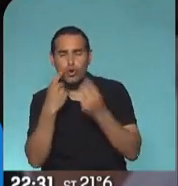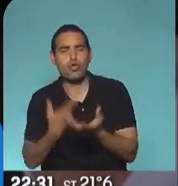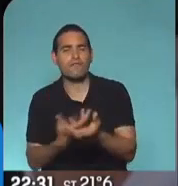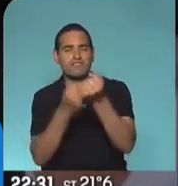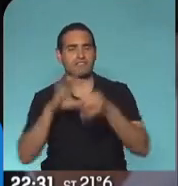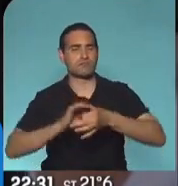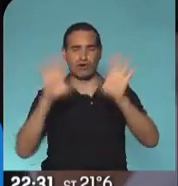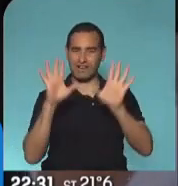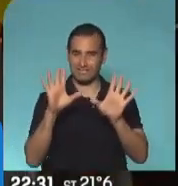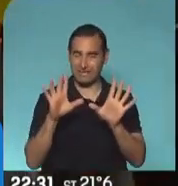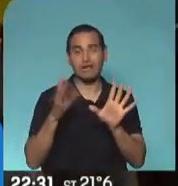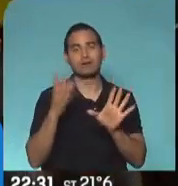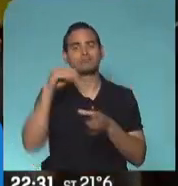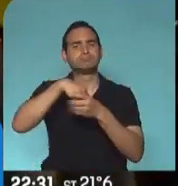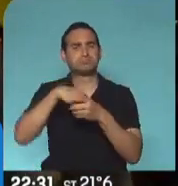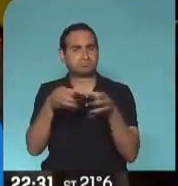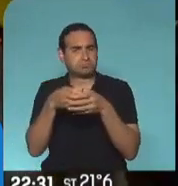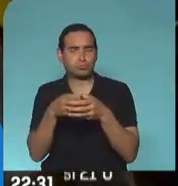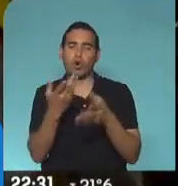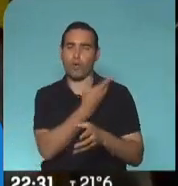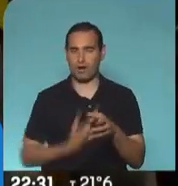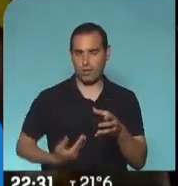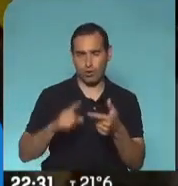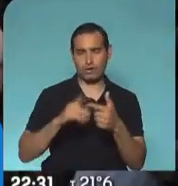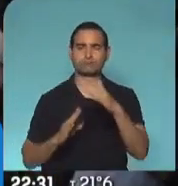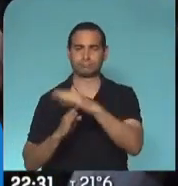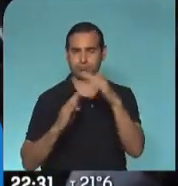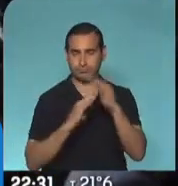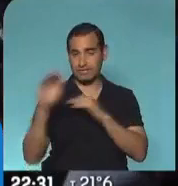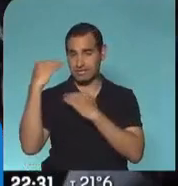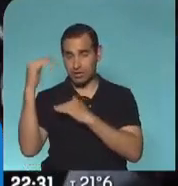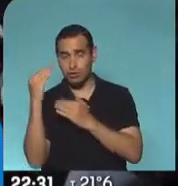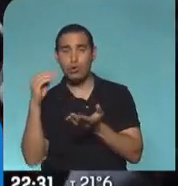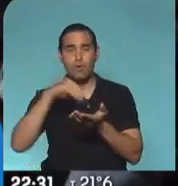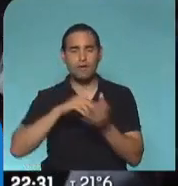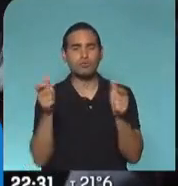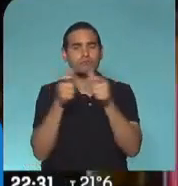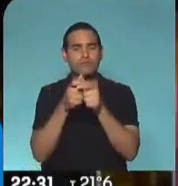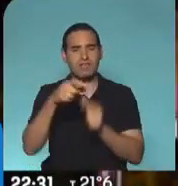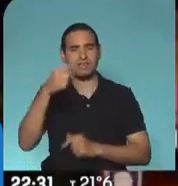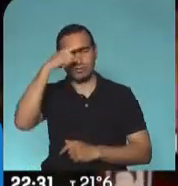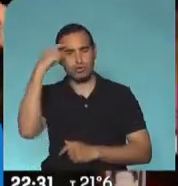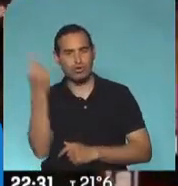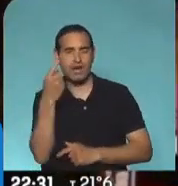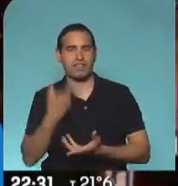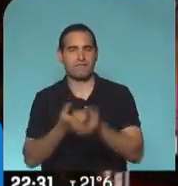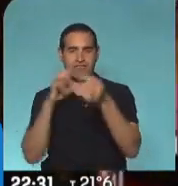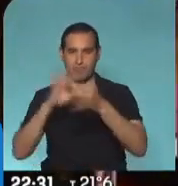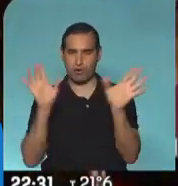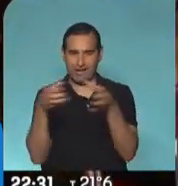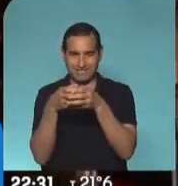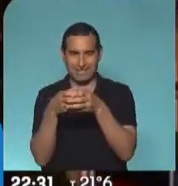la Democracia, integrada, entre otros, por gobernadores, dirigentes santacruceños y el Comité Nacional de Defensa de la Democracia.